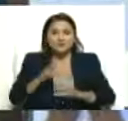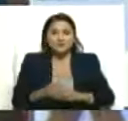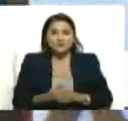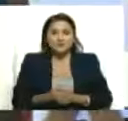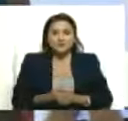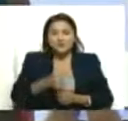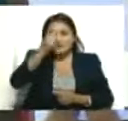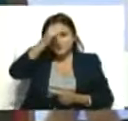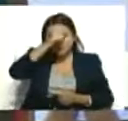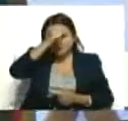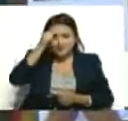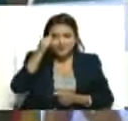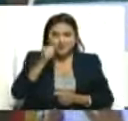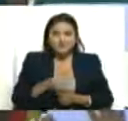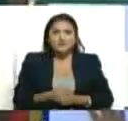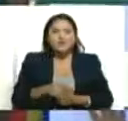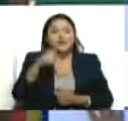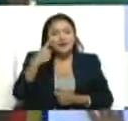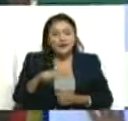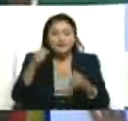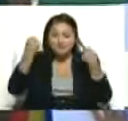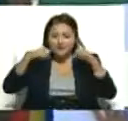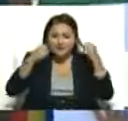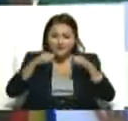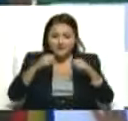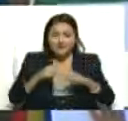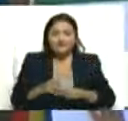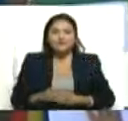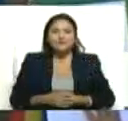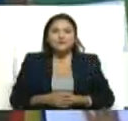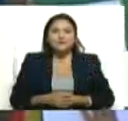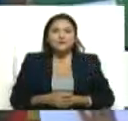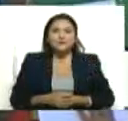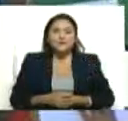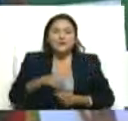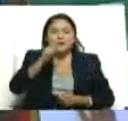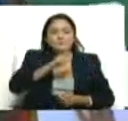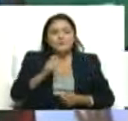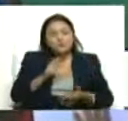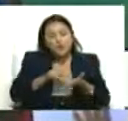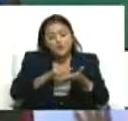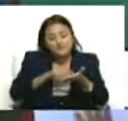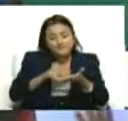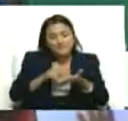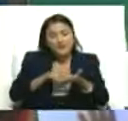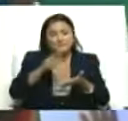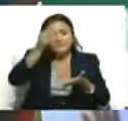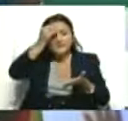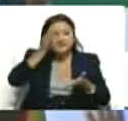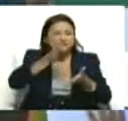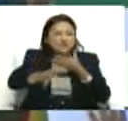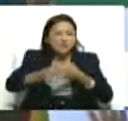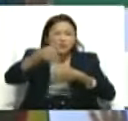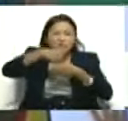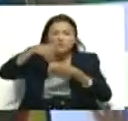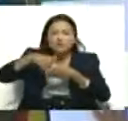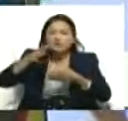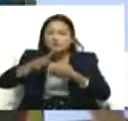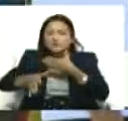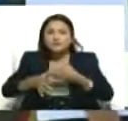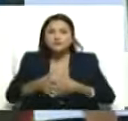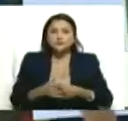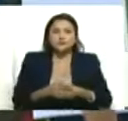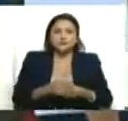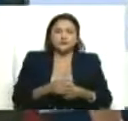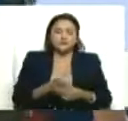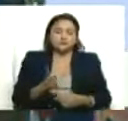día domingo hay un simulacro para ver cómo se vota, cómo es el tema, ¿ves? Si usted se para